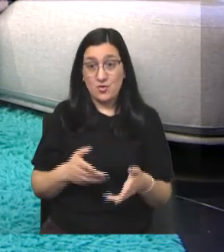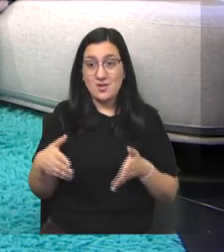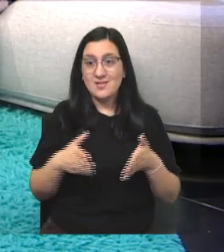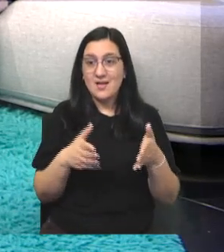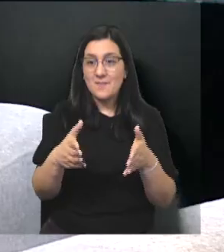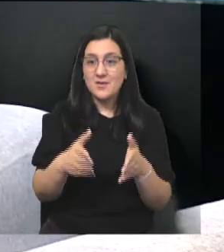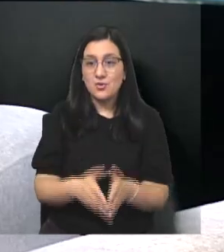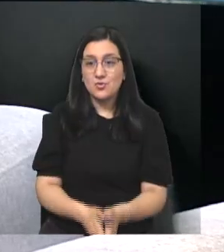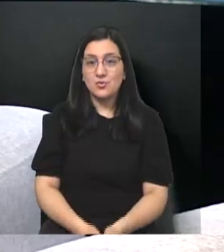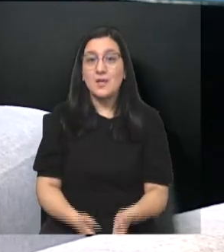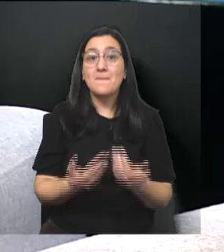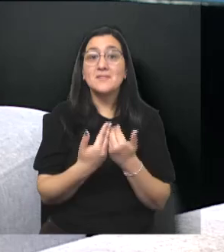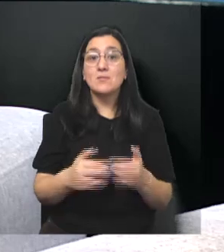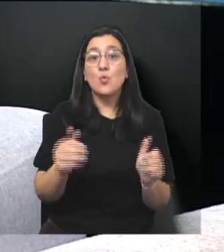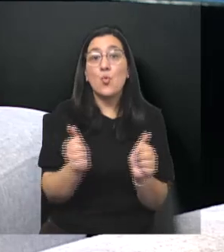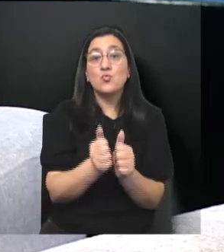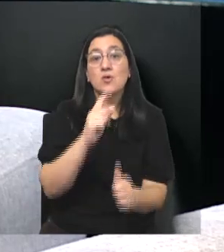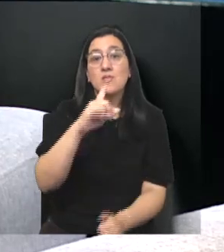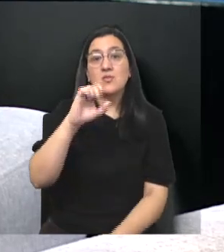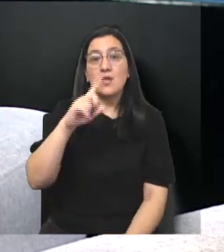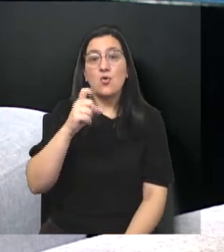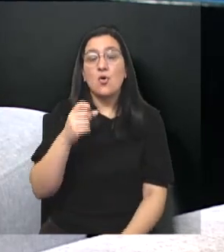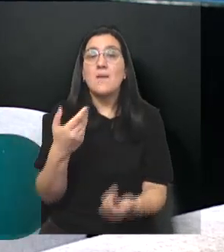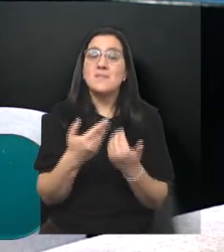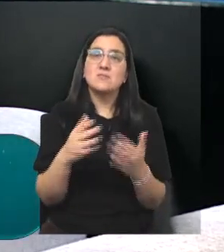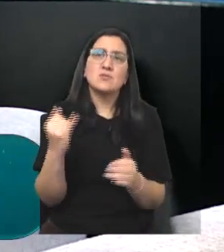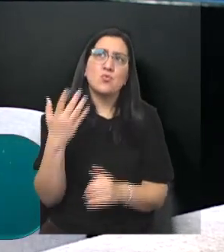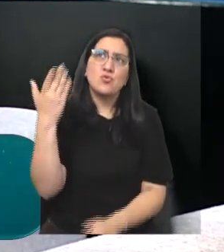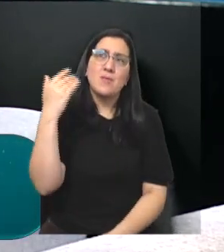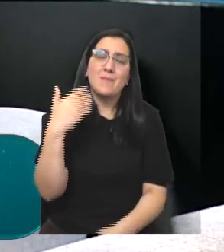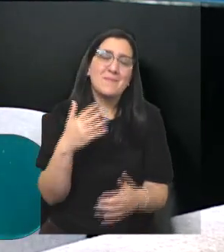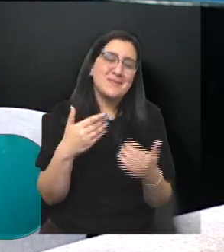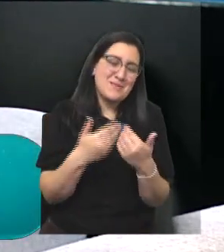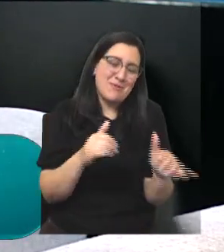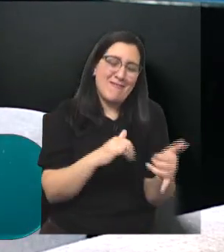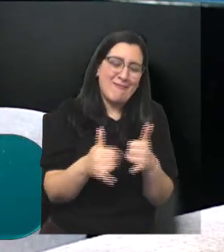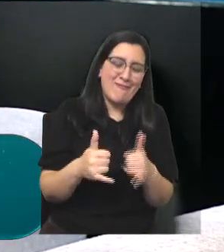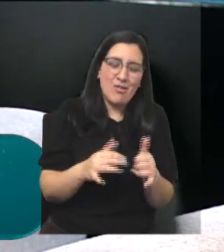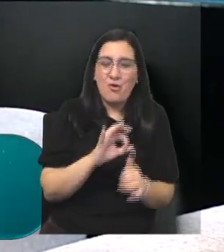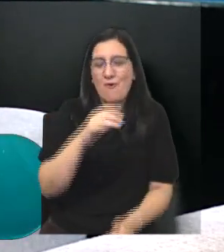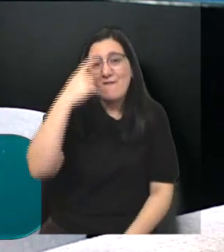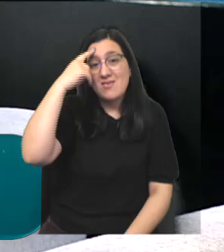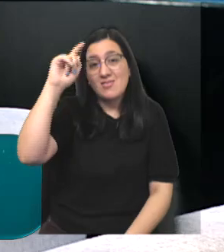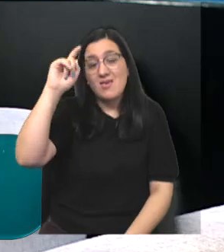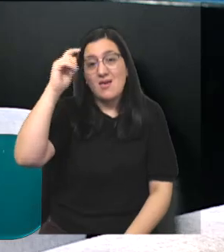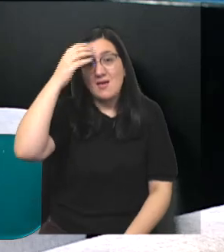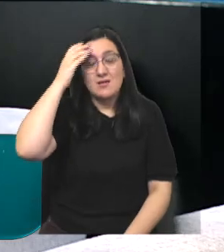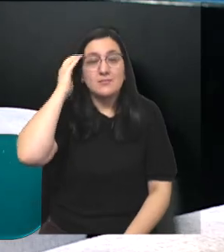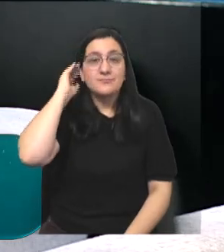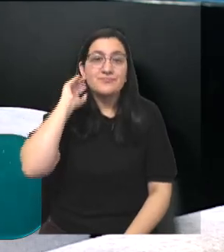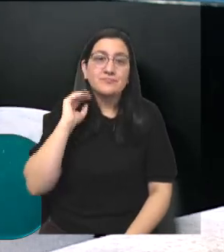que empezamos con Diego. Aquello que empezó hace algún tiempo como un juego para, o una idea